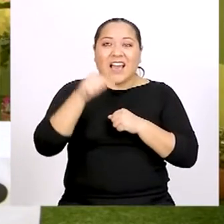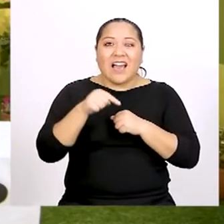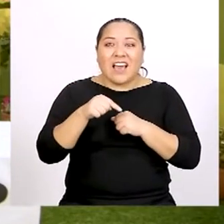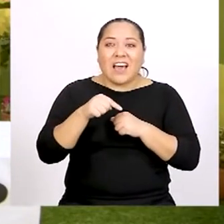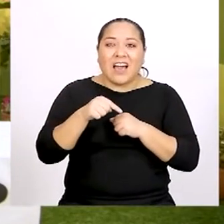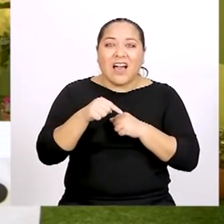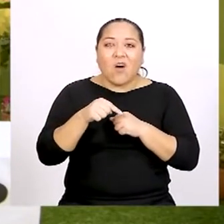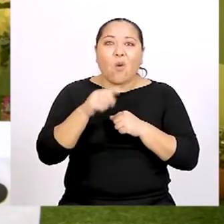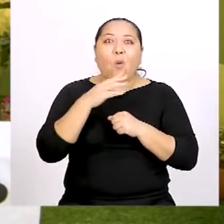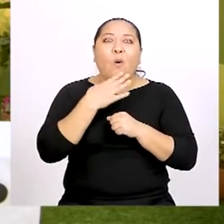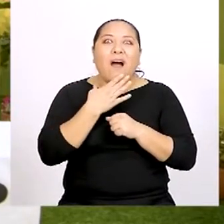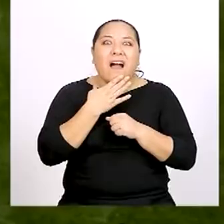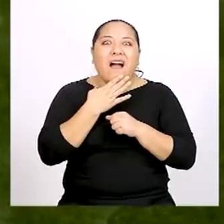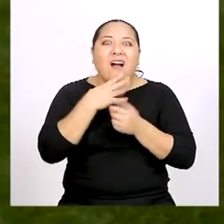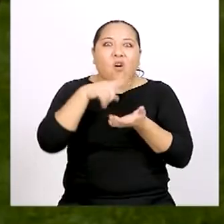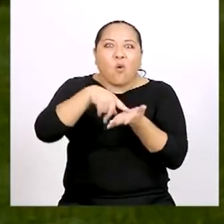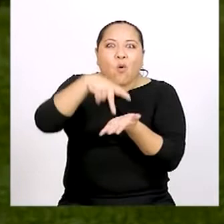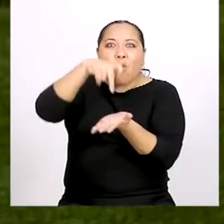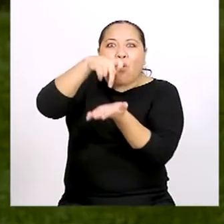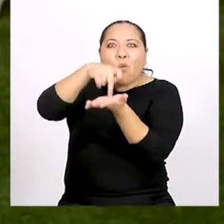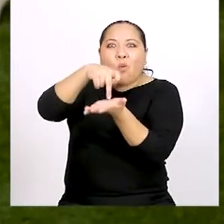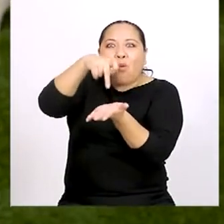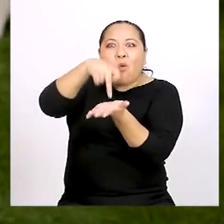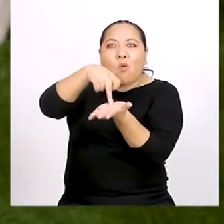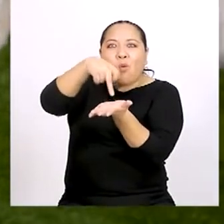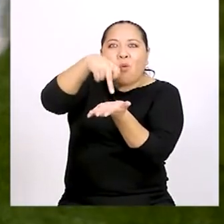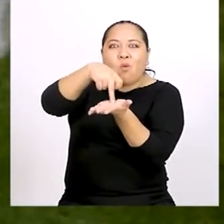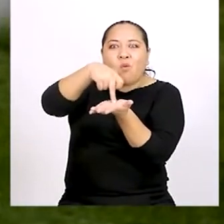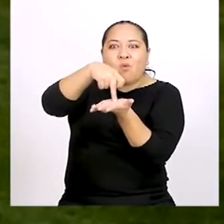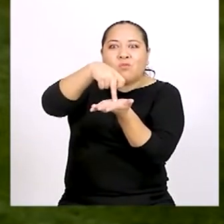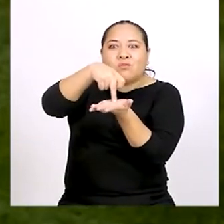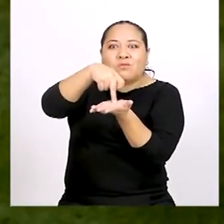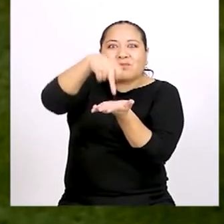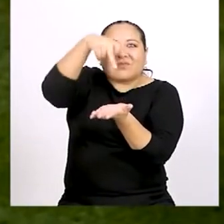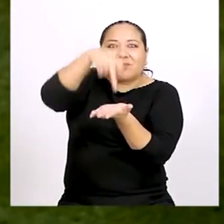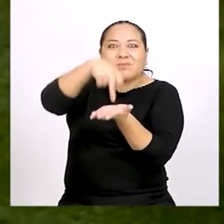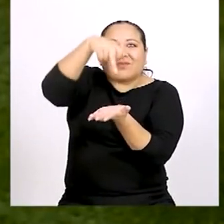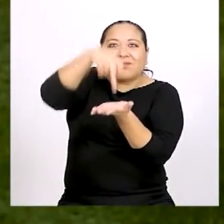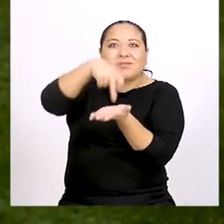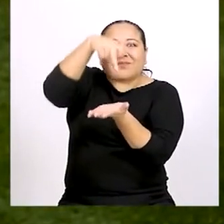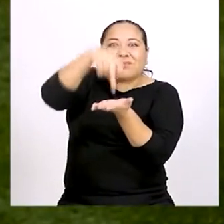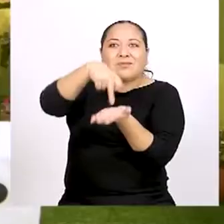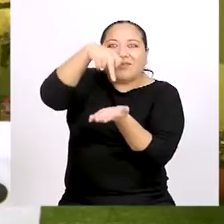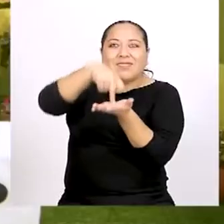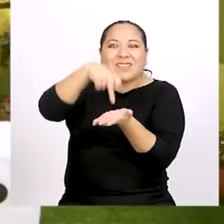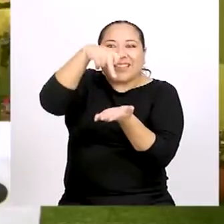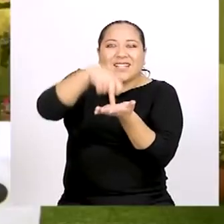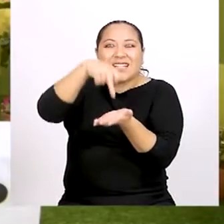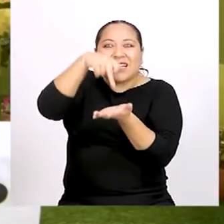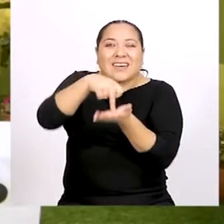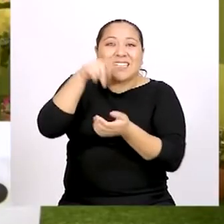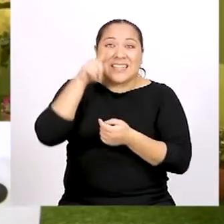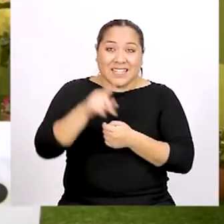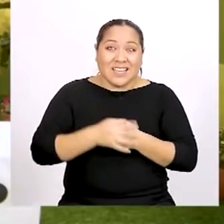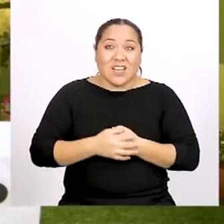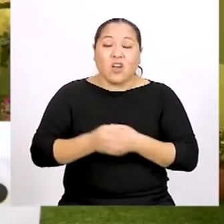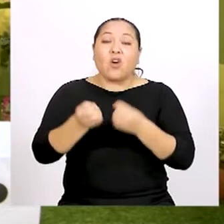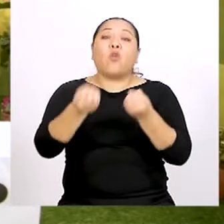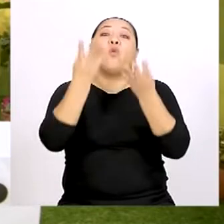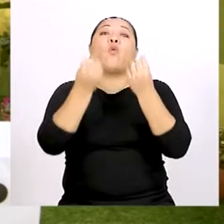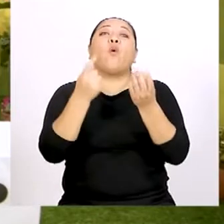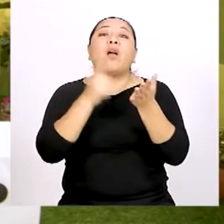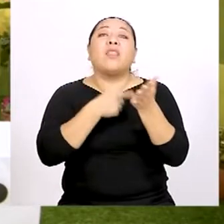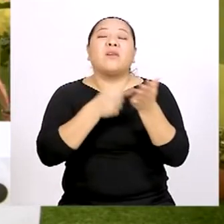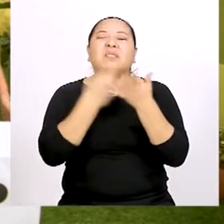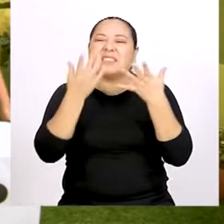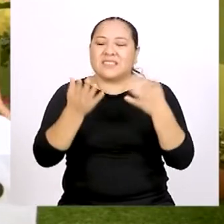miren, miren! ¡Wow! ¿Qué significa esto, Alexa? ¡Saltar en un pie! ¡Saltar en un pie!